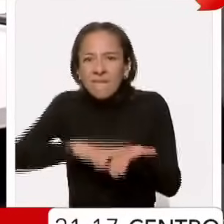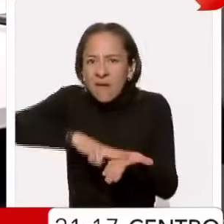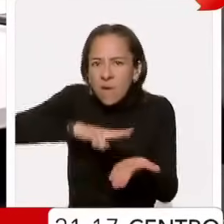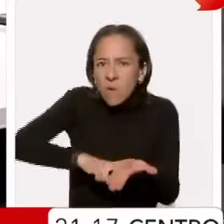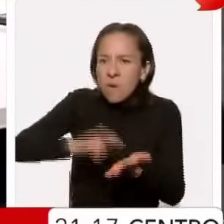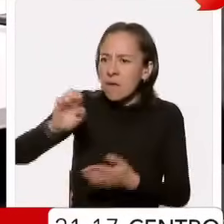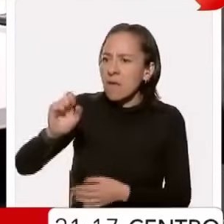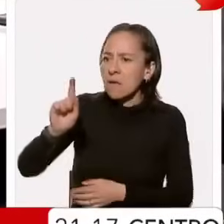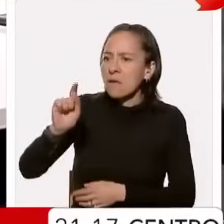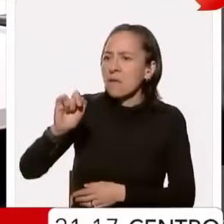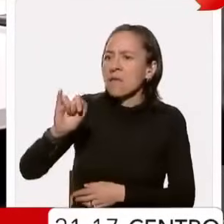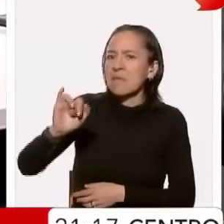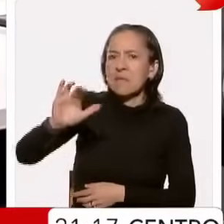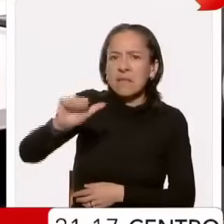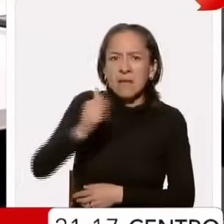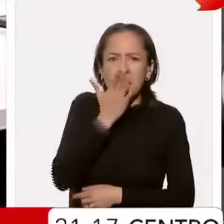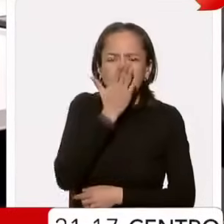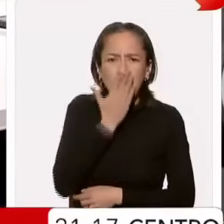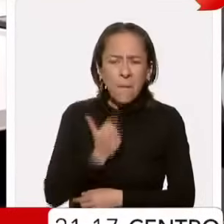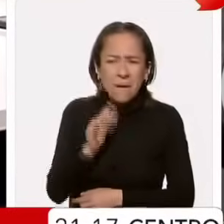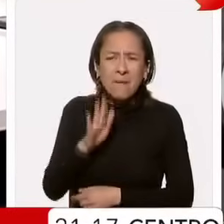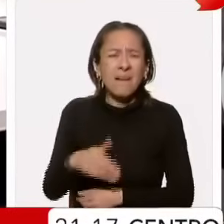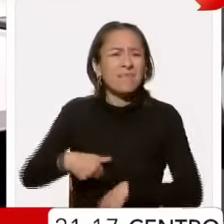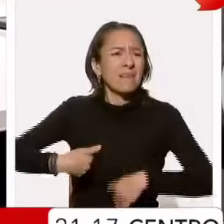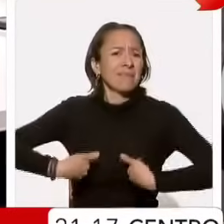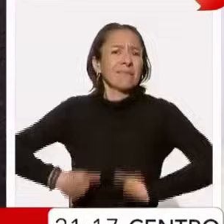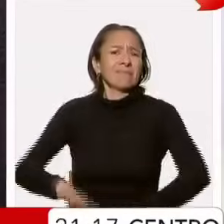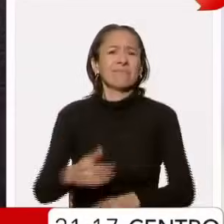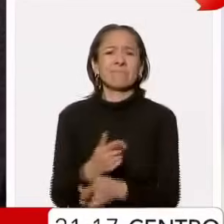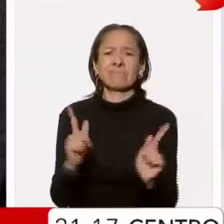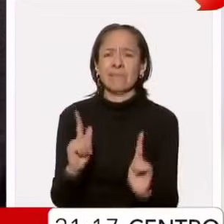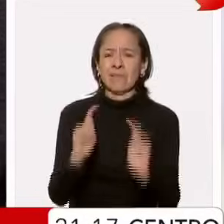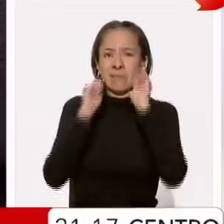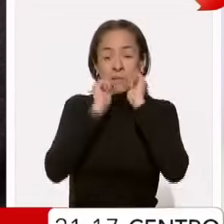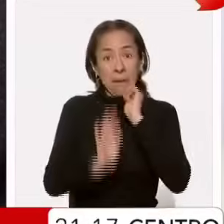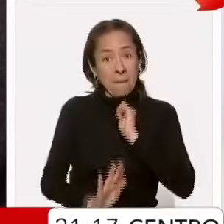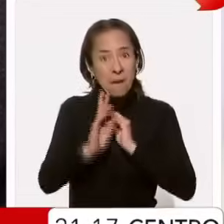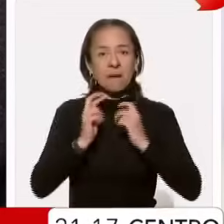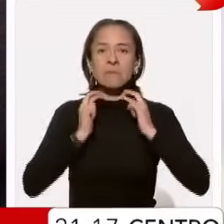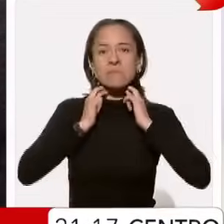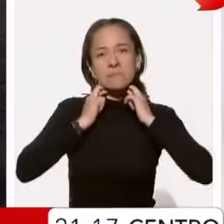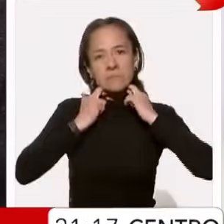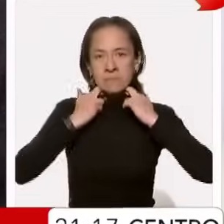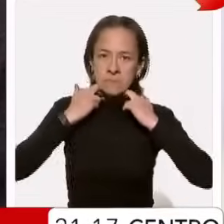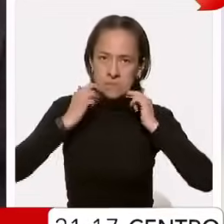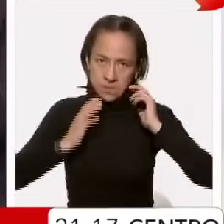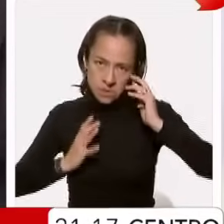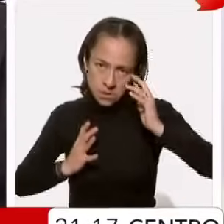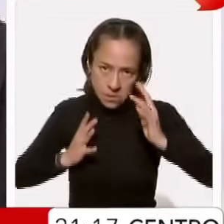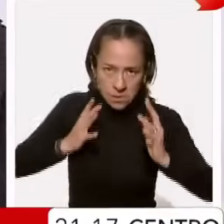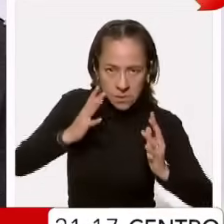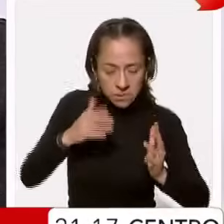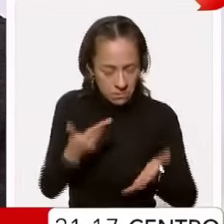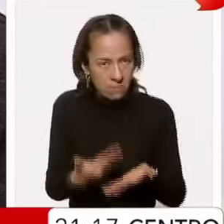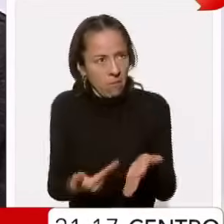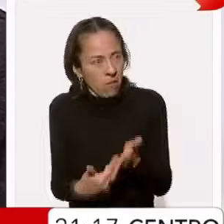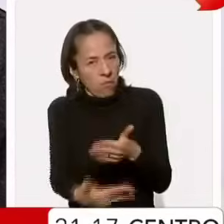las fuerzas, ahora sí que es como un Frankenstein moderno, que, insisto, yo no sabía de esa